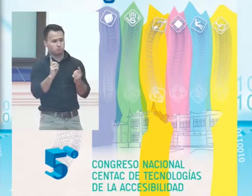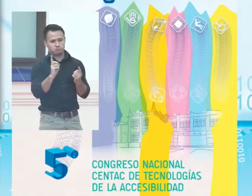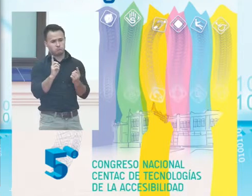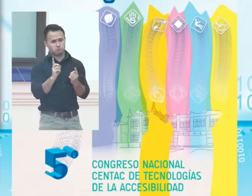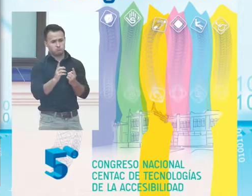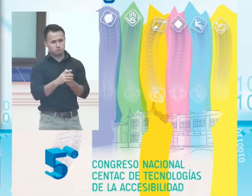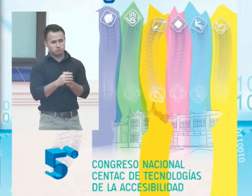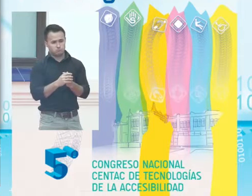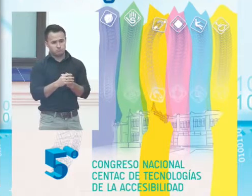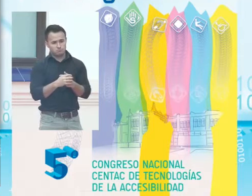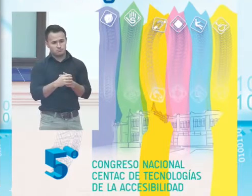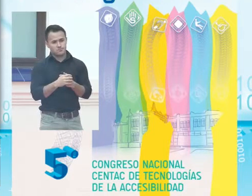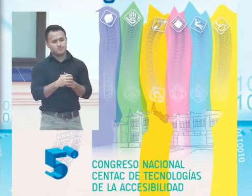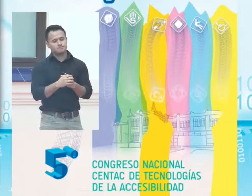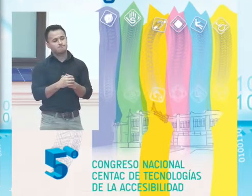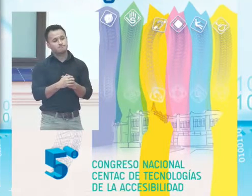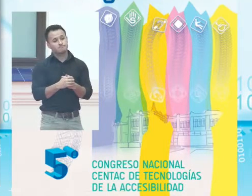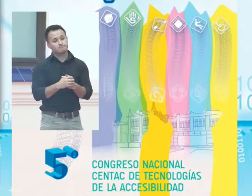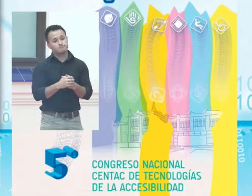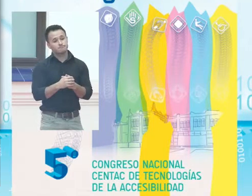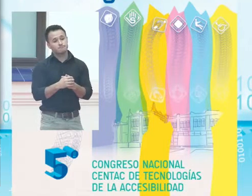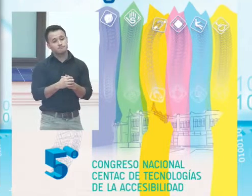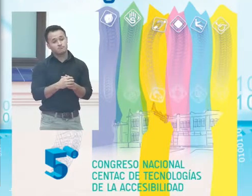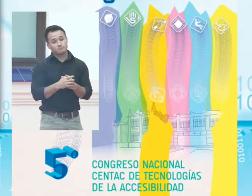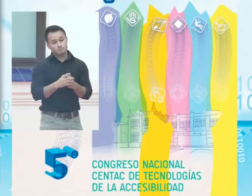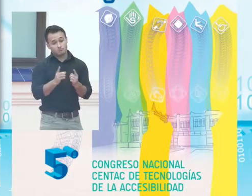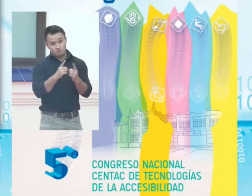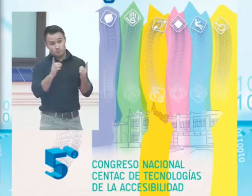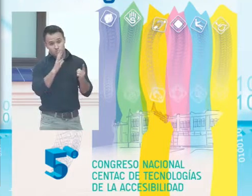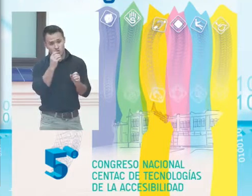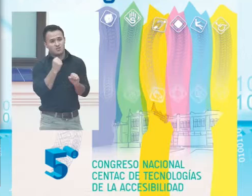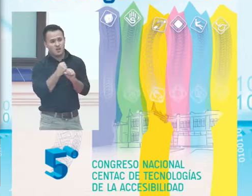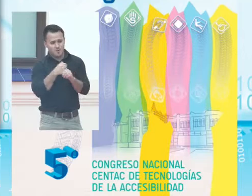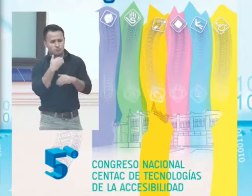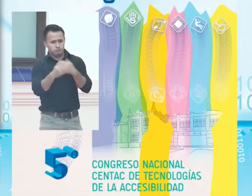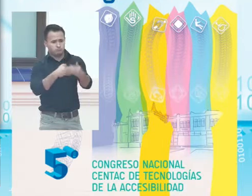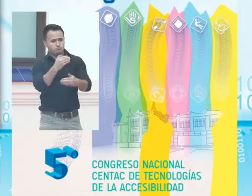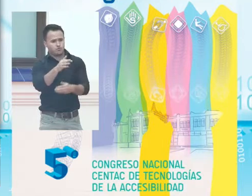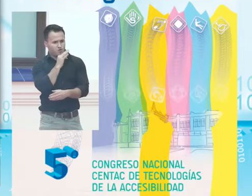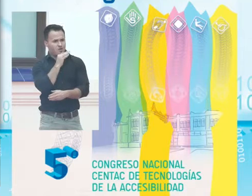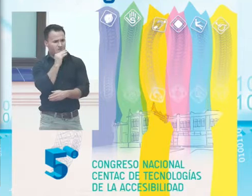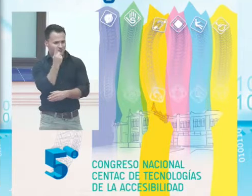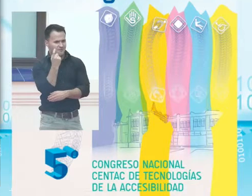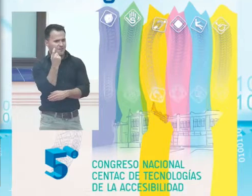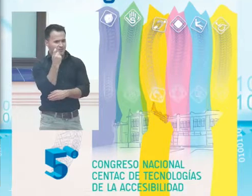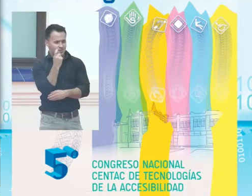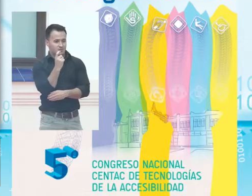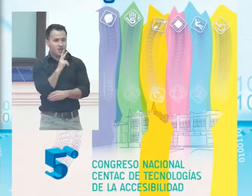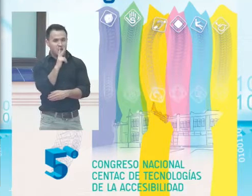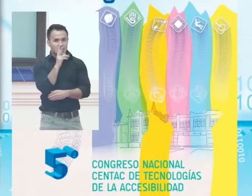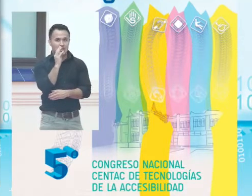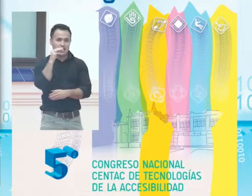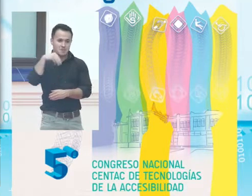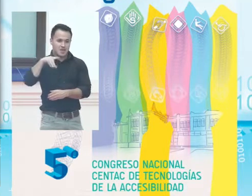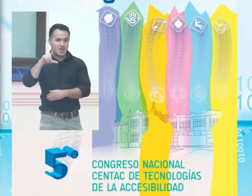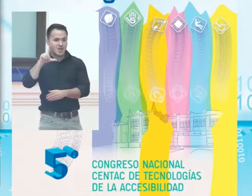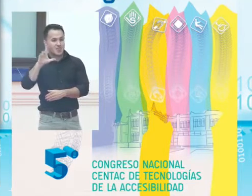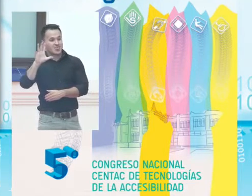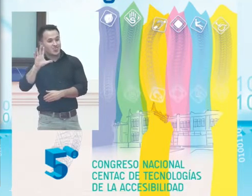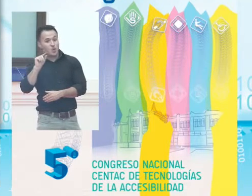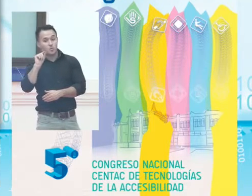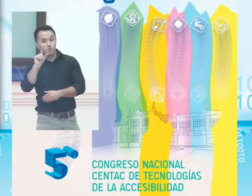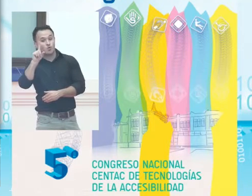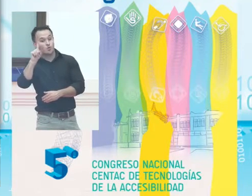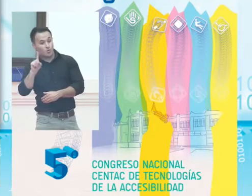ellos ahora, porque queda mucho trabajo para hacer. va a ser un HTML